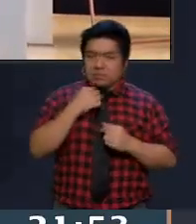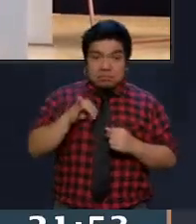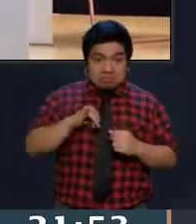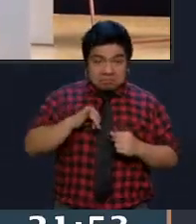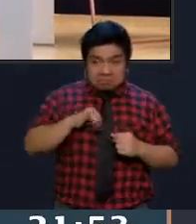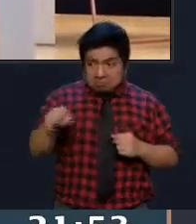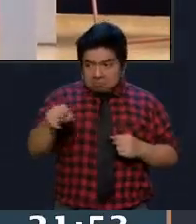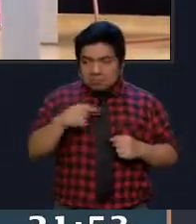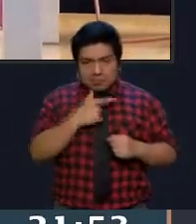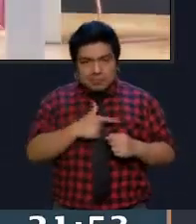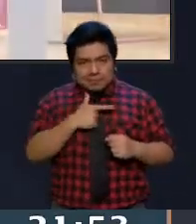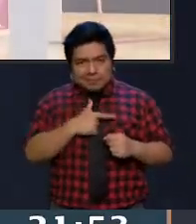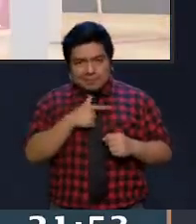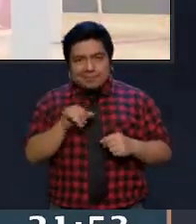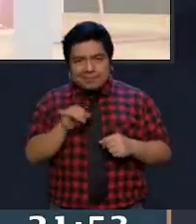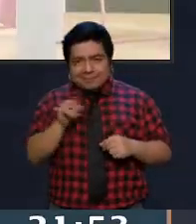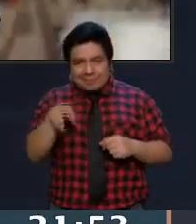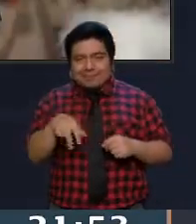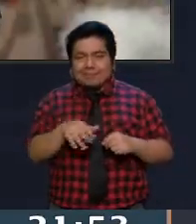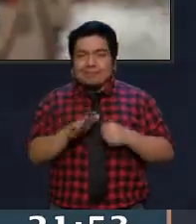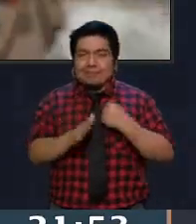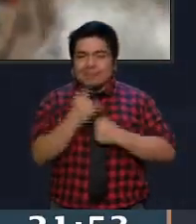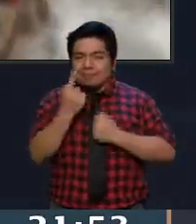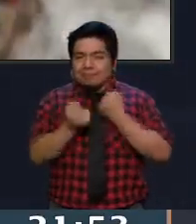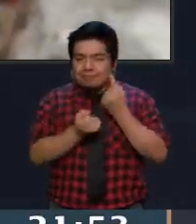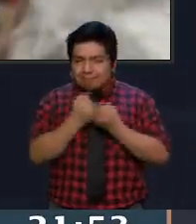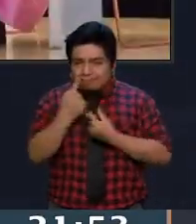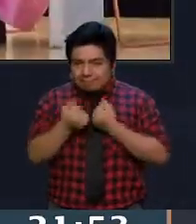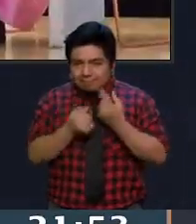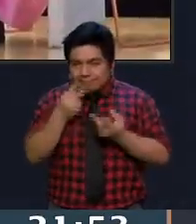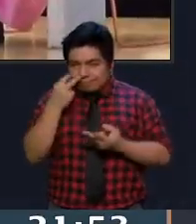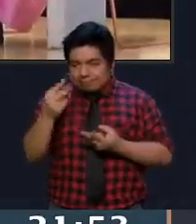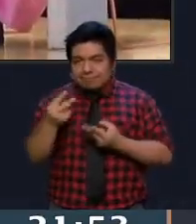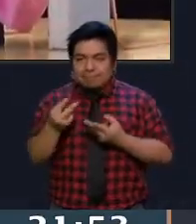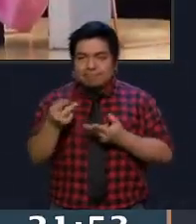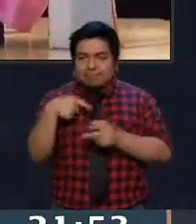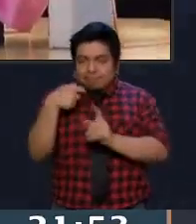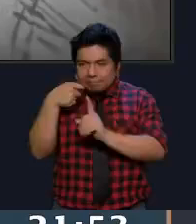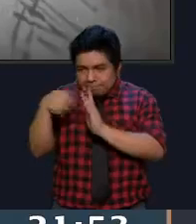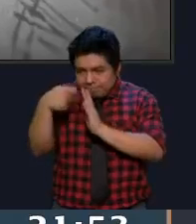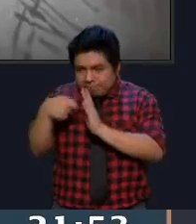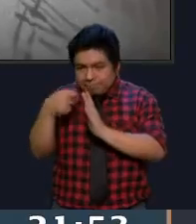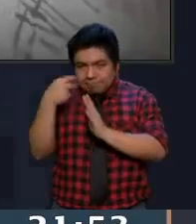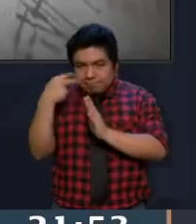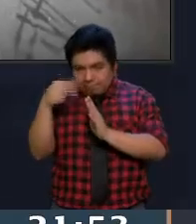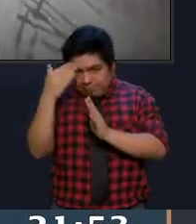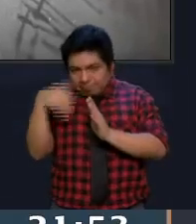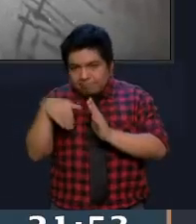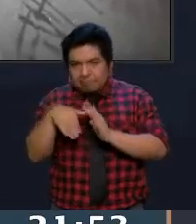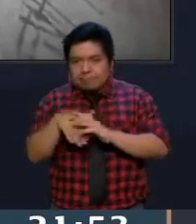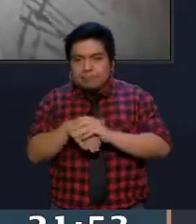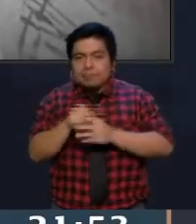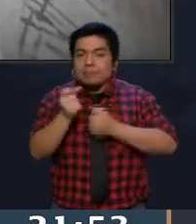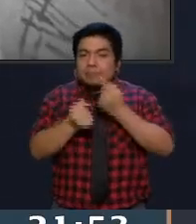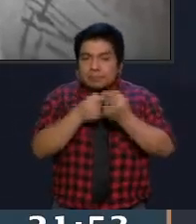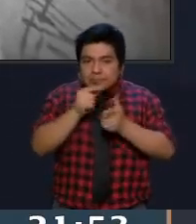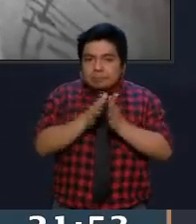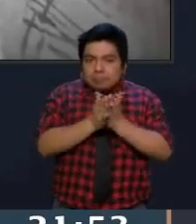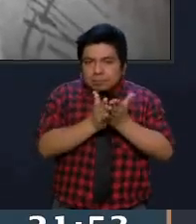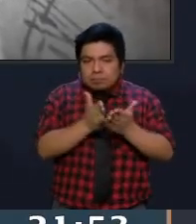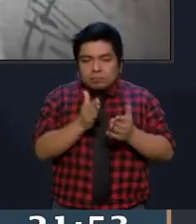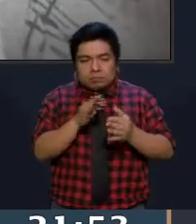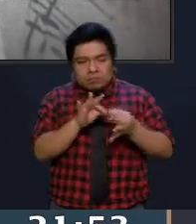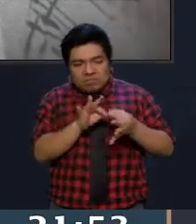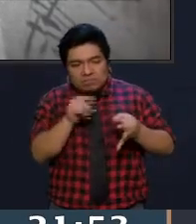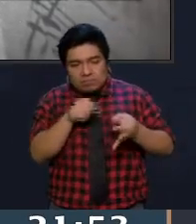gustó. Fíjate que aunque ya había visto cómo se habían grabado e incluso qué libros se tocaban en